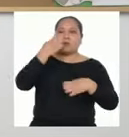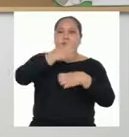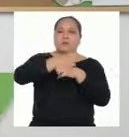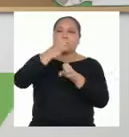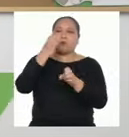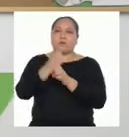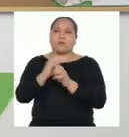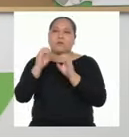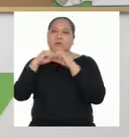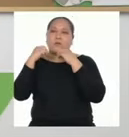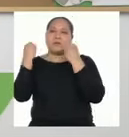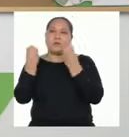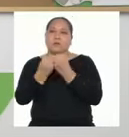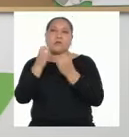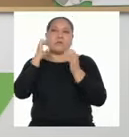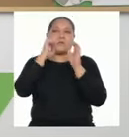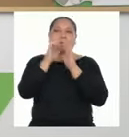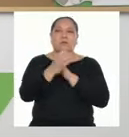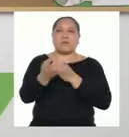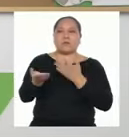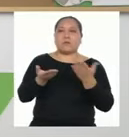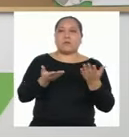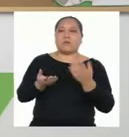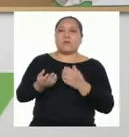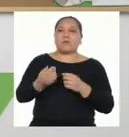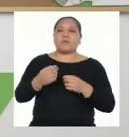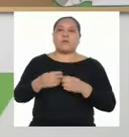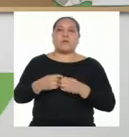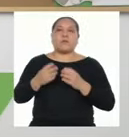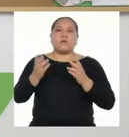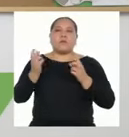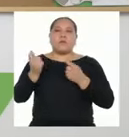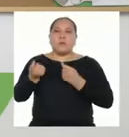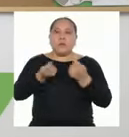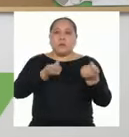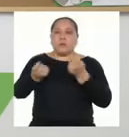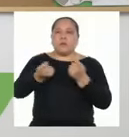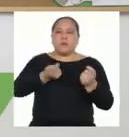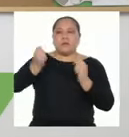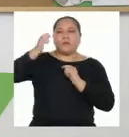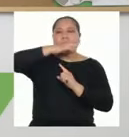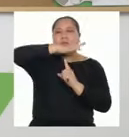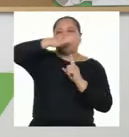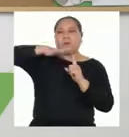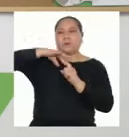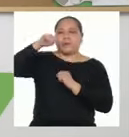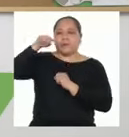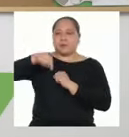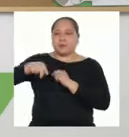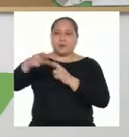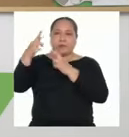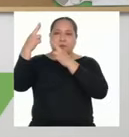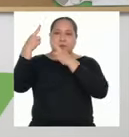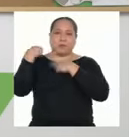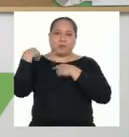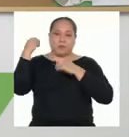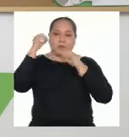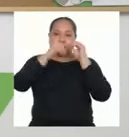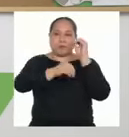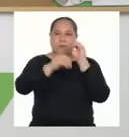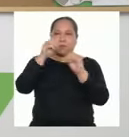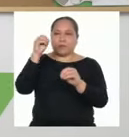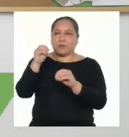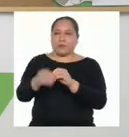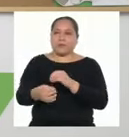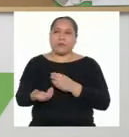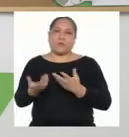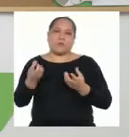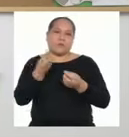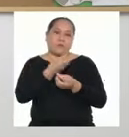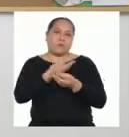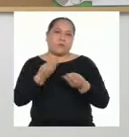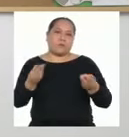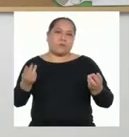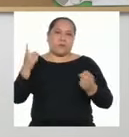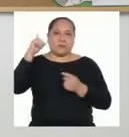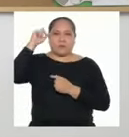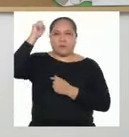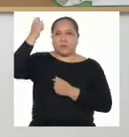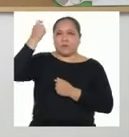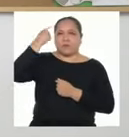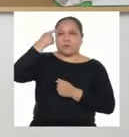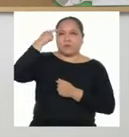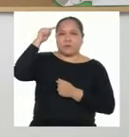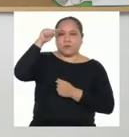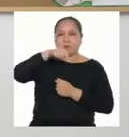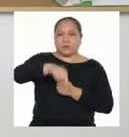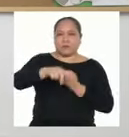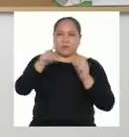creado entidades como el Sistema de Gestión Ambiental, al cual dentro de sus funciones les corresponde materias de